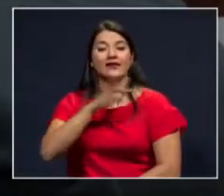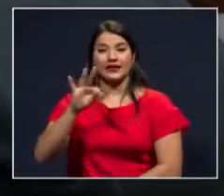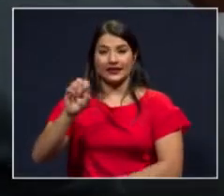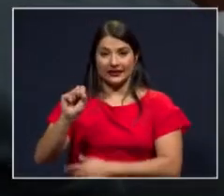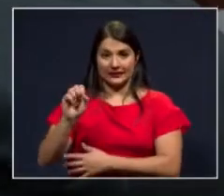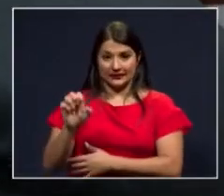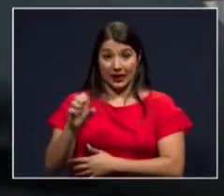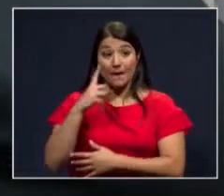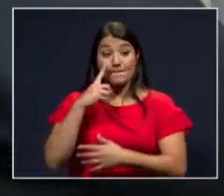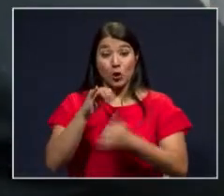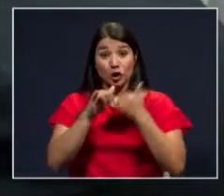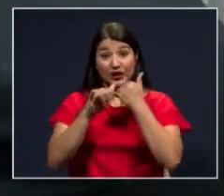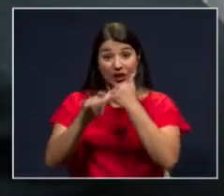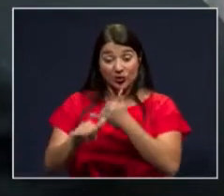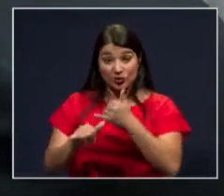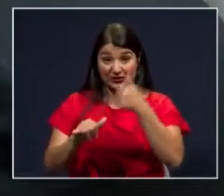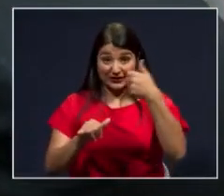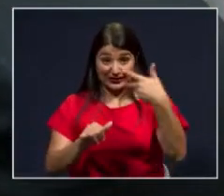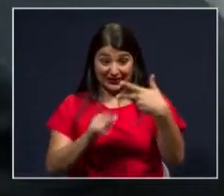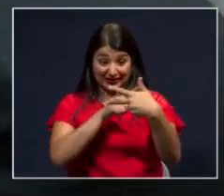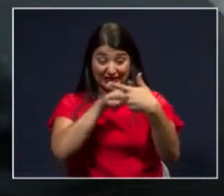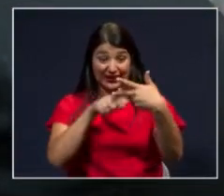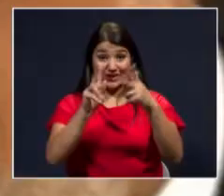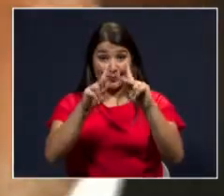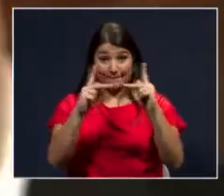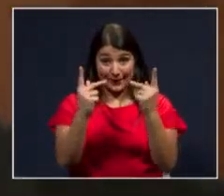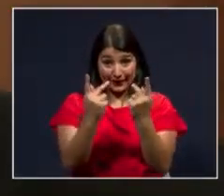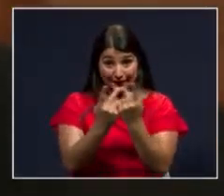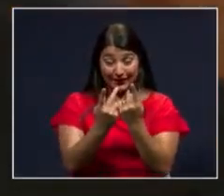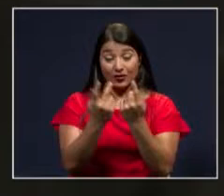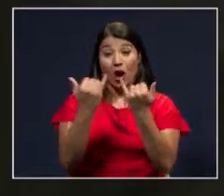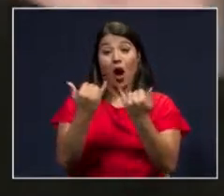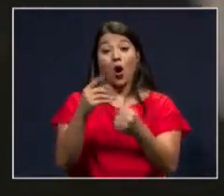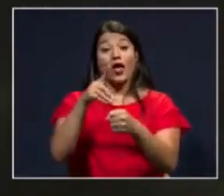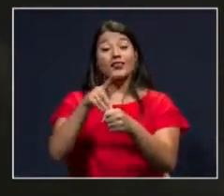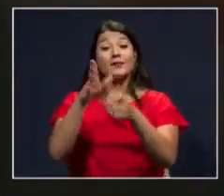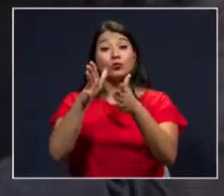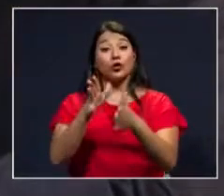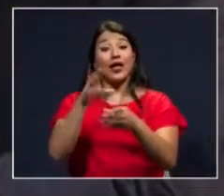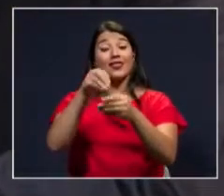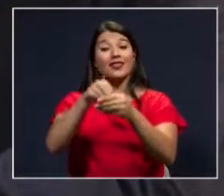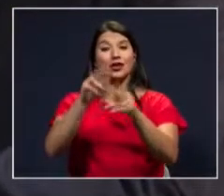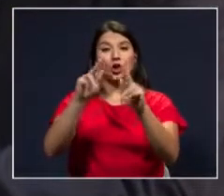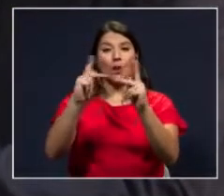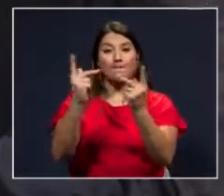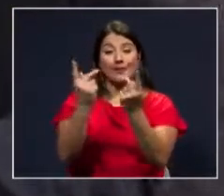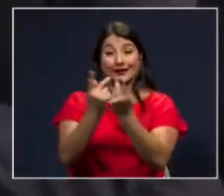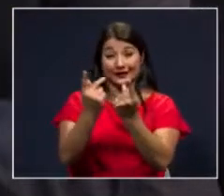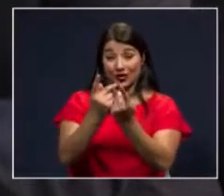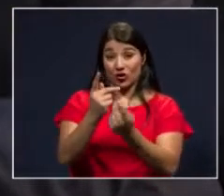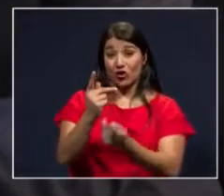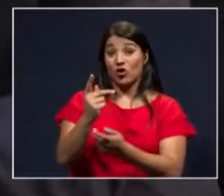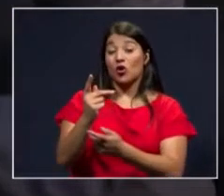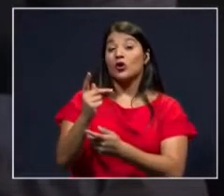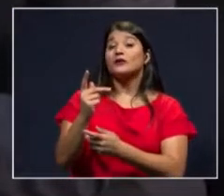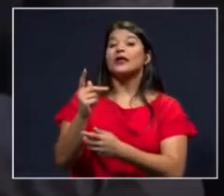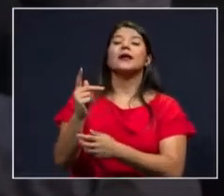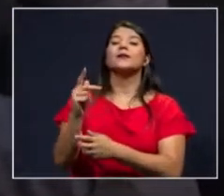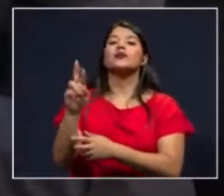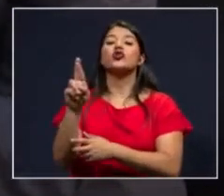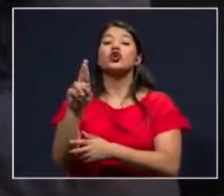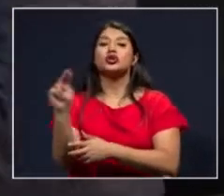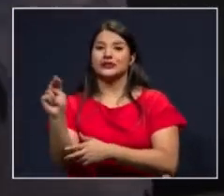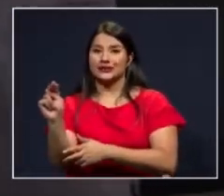Restauración Nacional, la diputada independiente y afín al partido de Fabricio Alvarado, Ivonne Acuña presentó una moción para